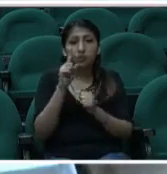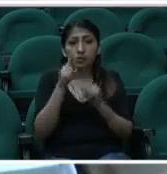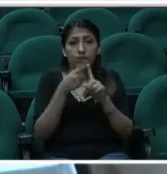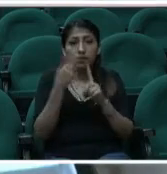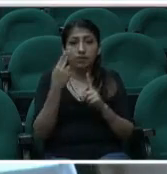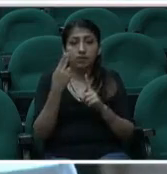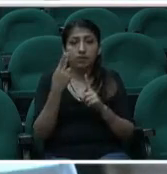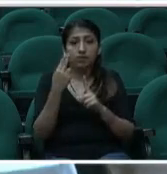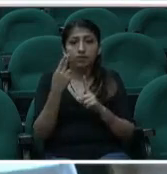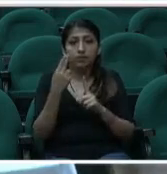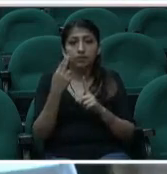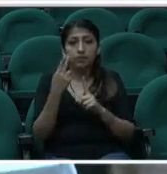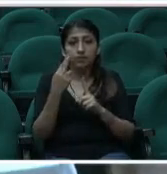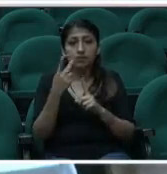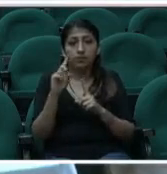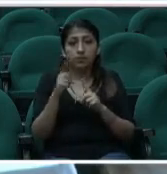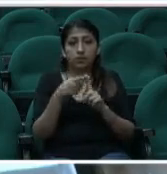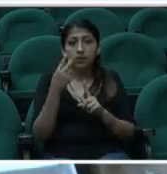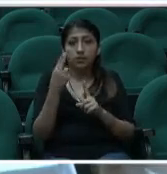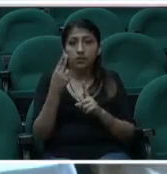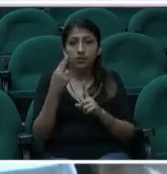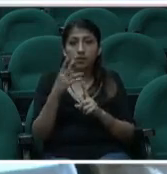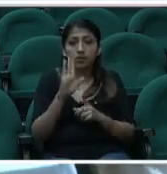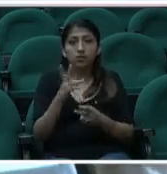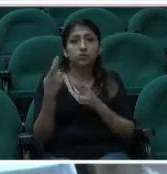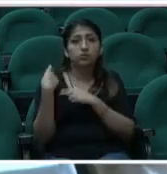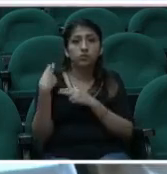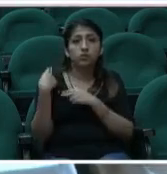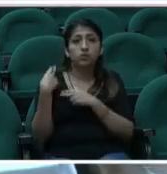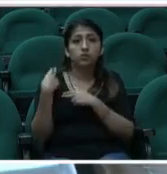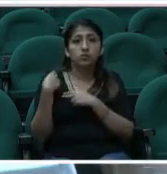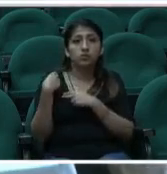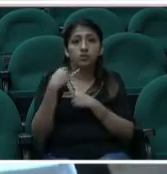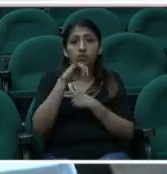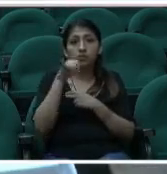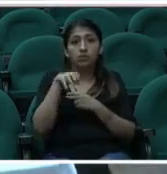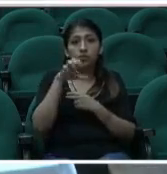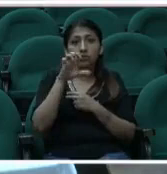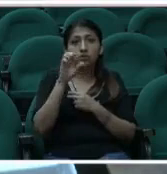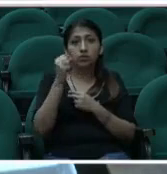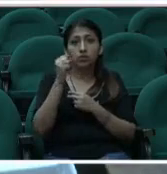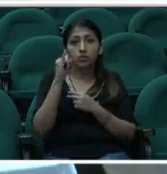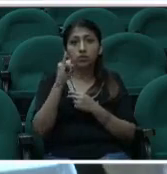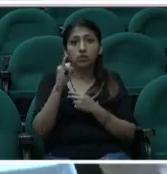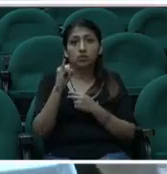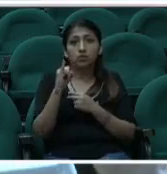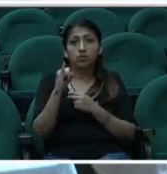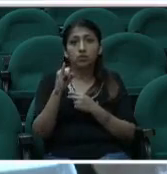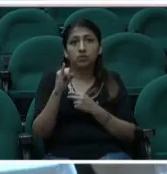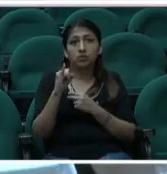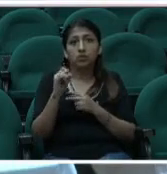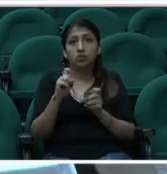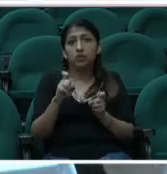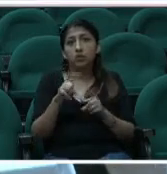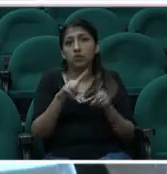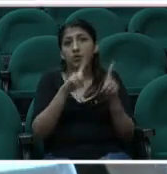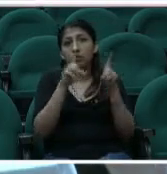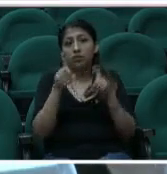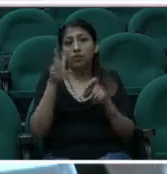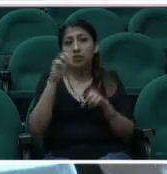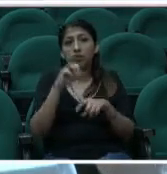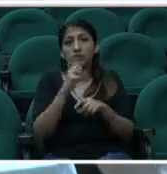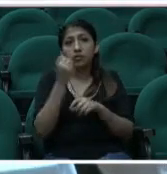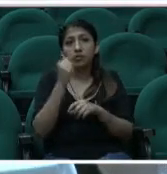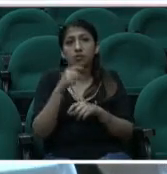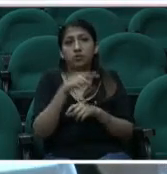pareja que ahora por supuesto en la primera pareja le corresponde a la candidata 10 y en helmand que formula la pregunta en 30 segundos